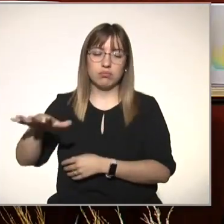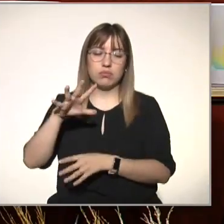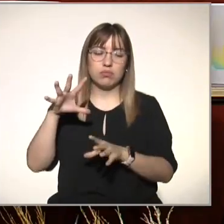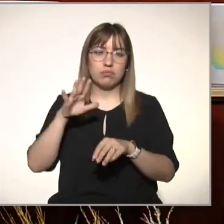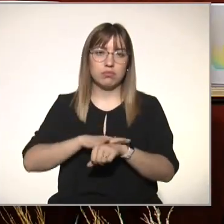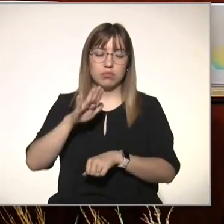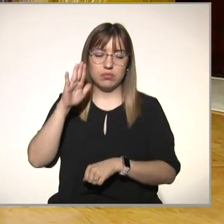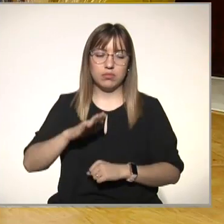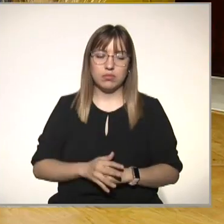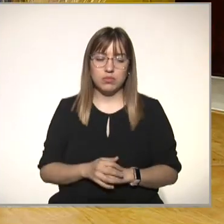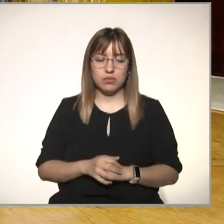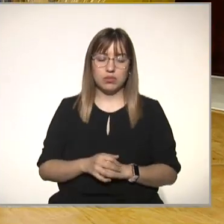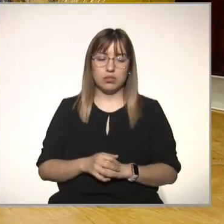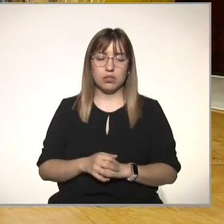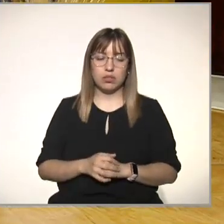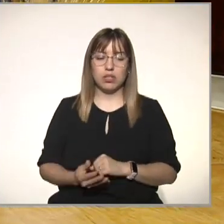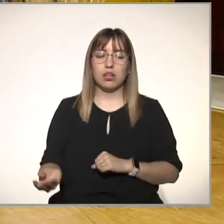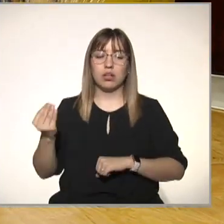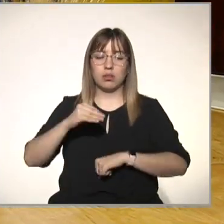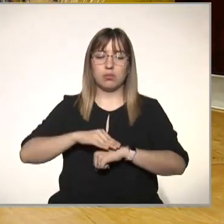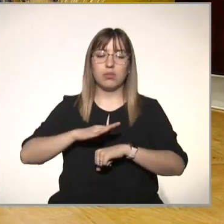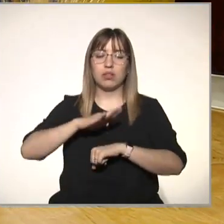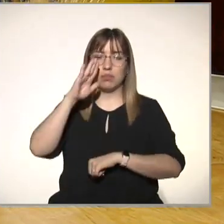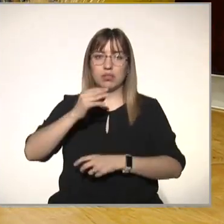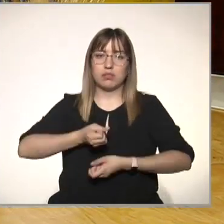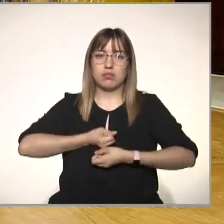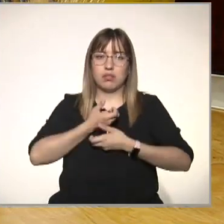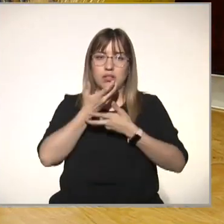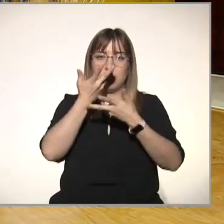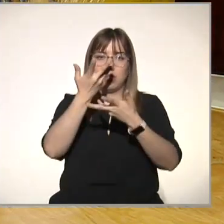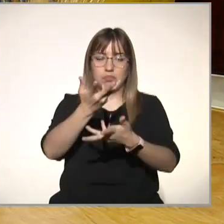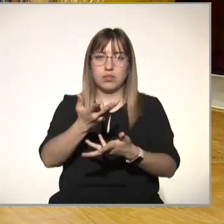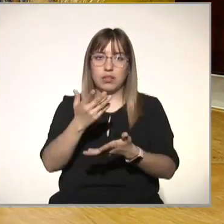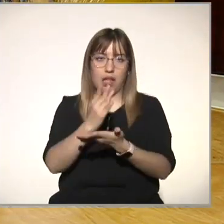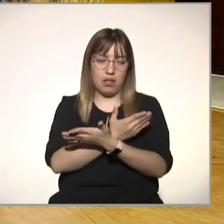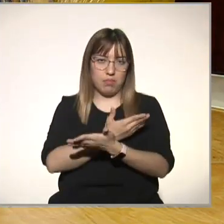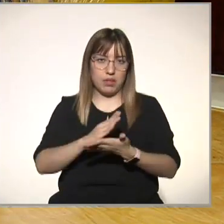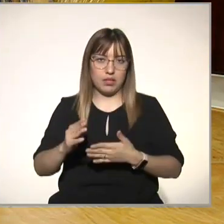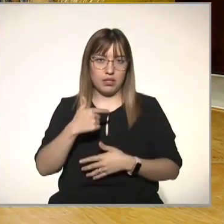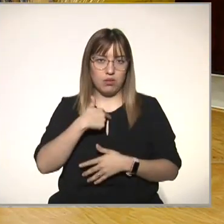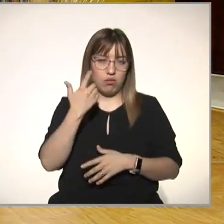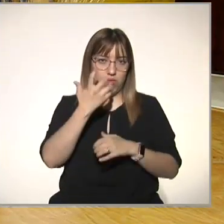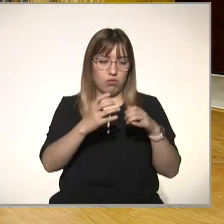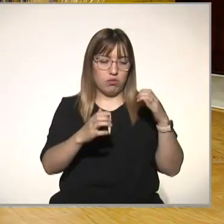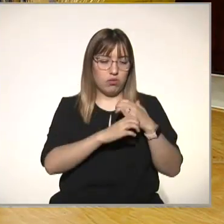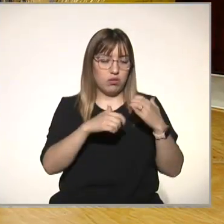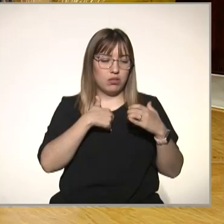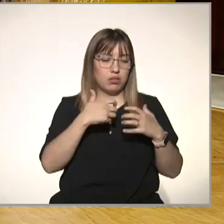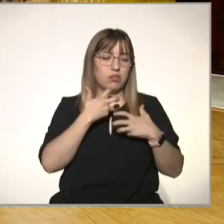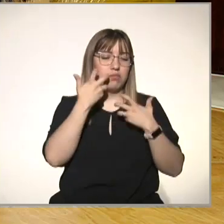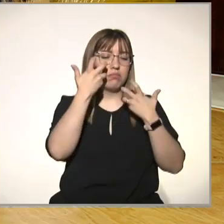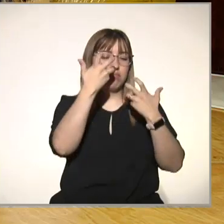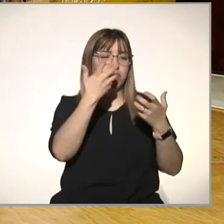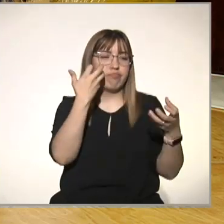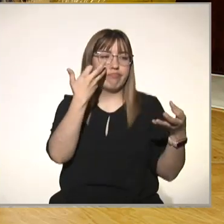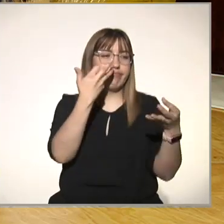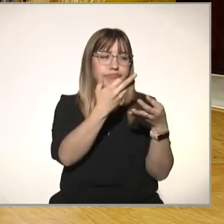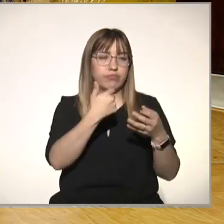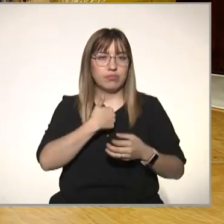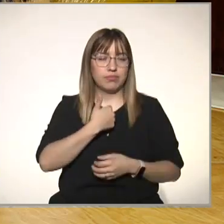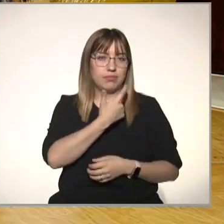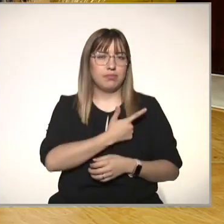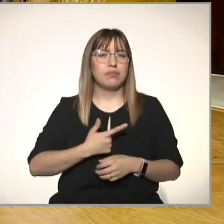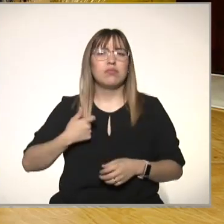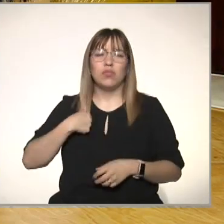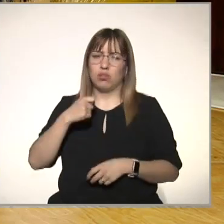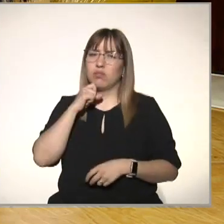habría uno más, la expresión de género. Así Porque es. independientemente de esto que yo deseo o que me excita o que me gusta, también